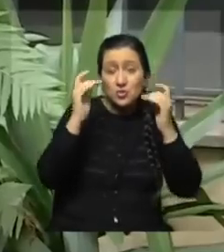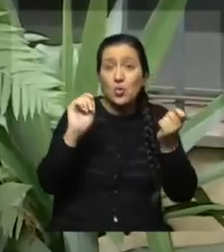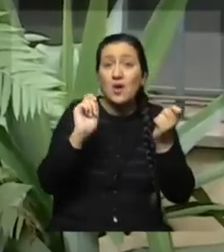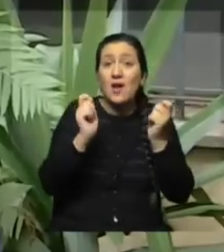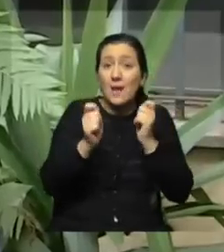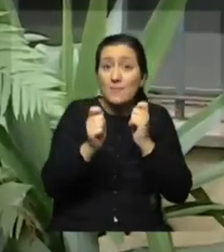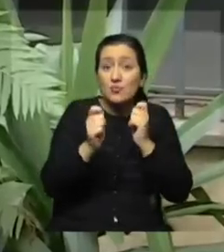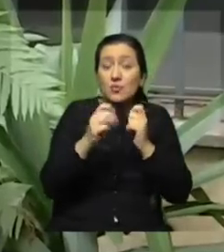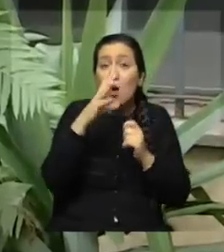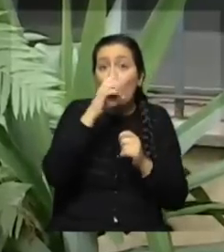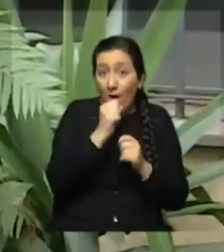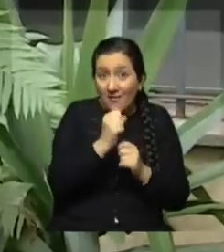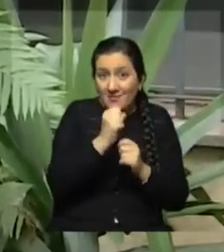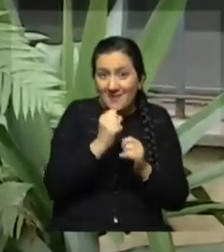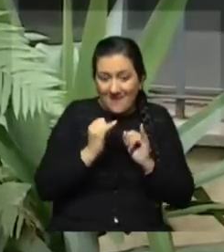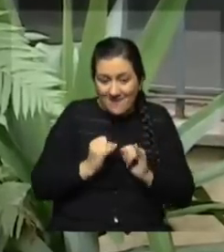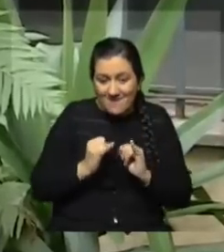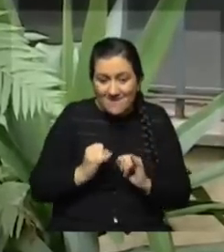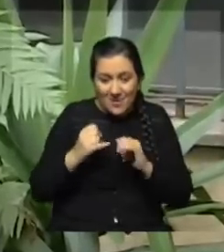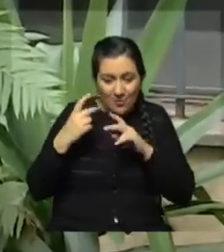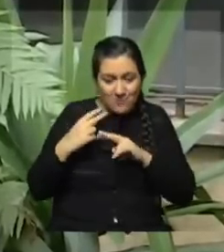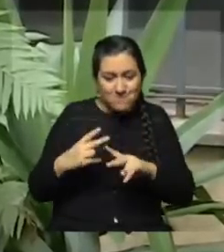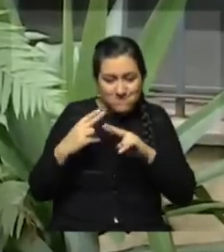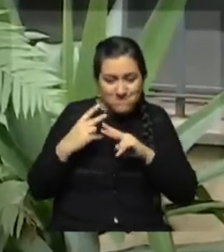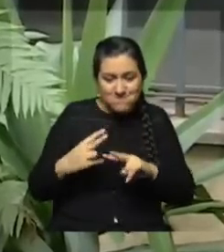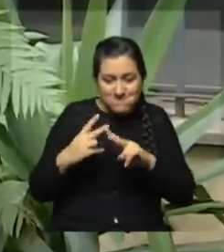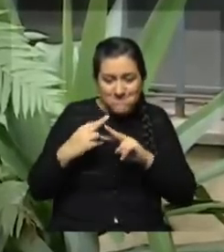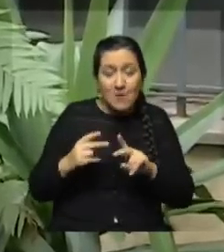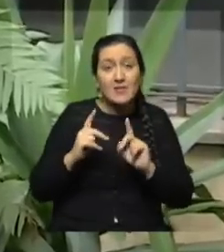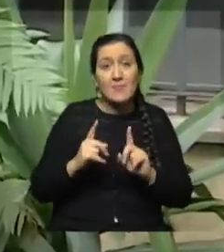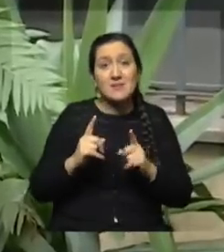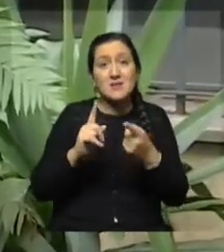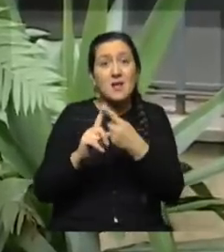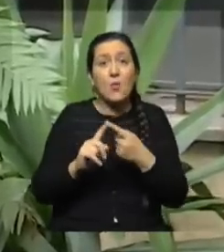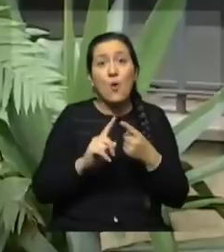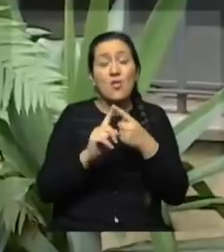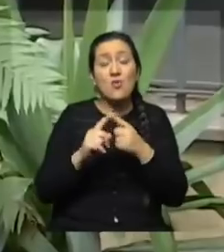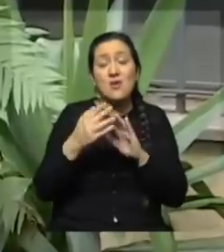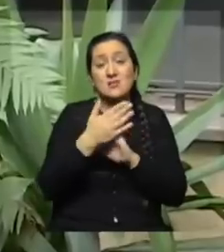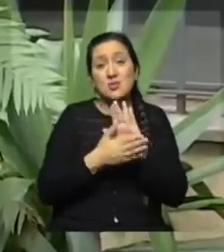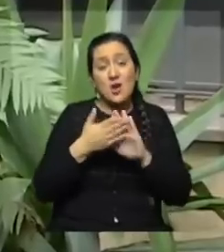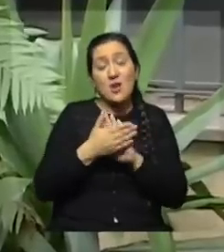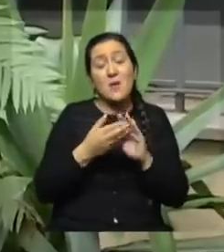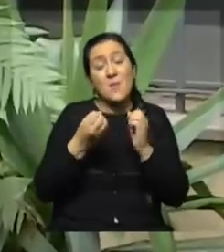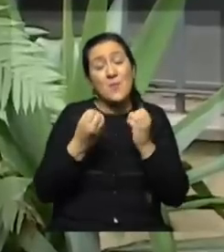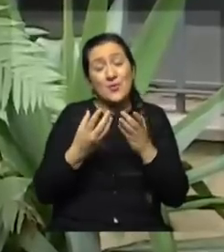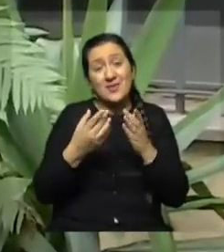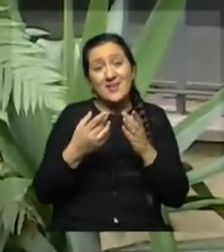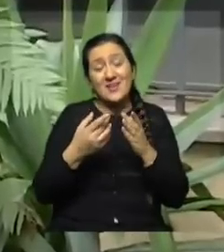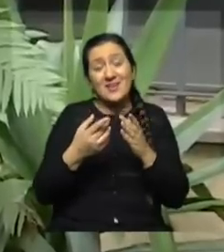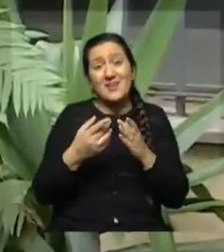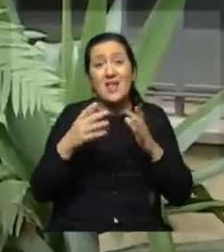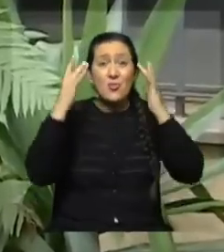que sean sustentables y que sean productos de amplios acuerdos nacionales pues la causa de la educación es una causa nacional